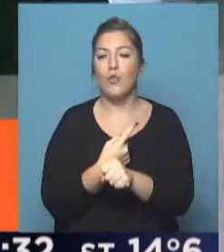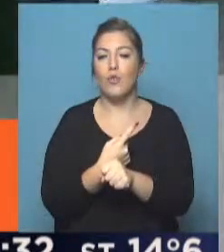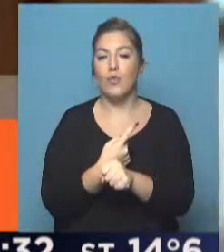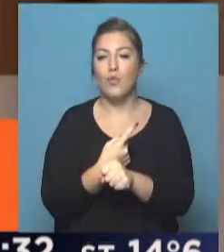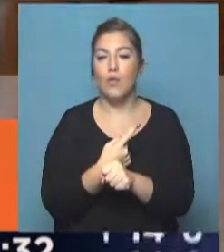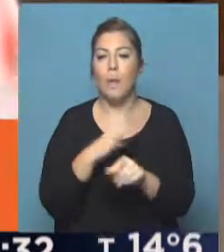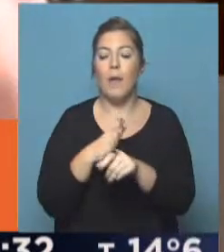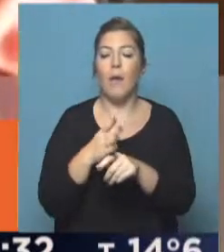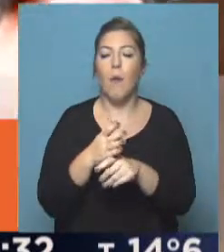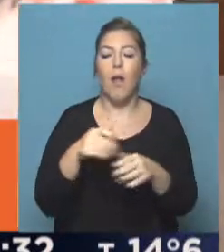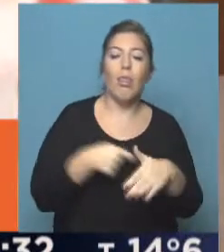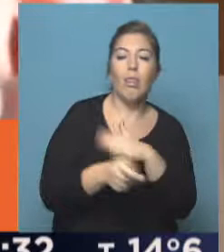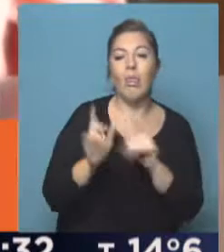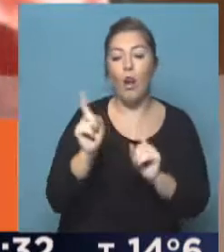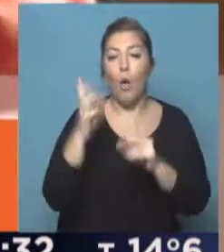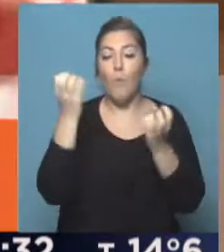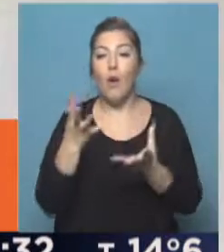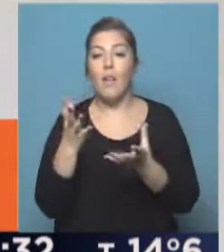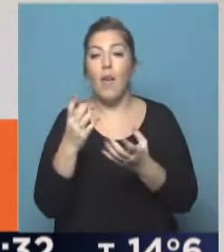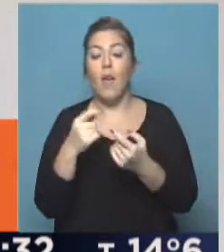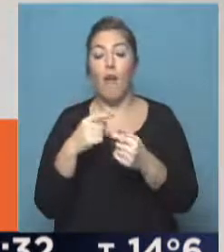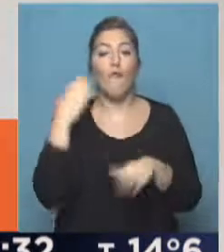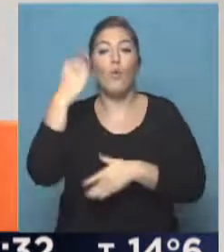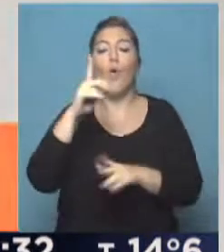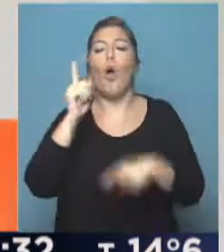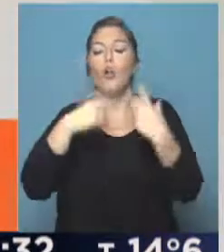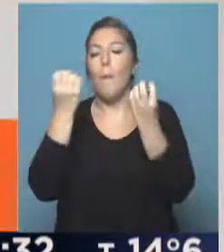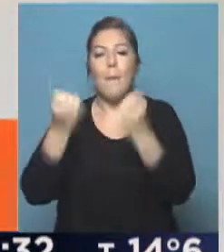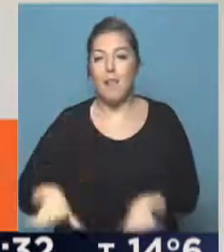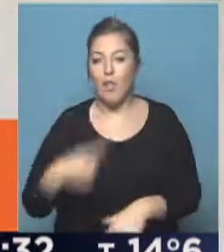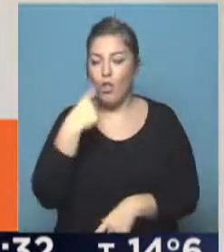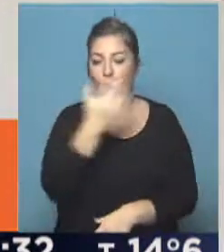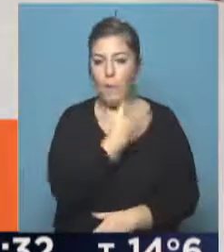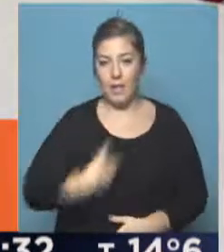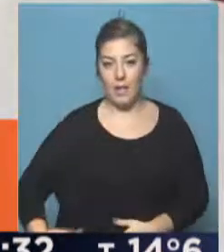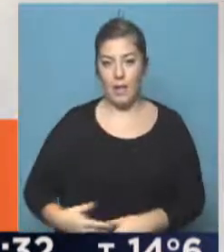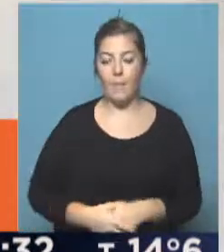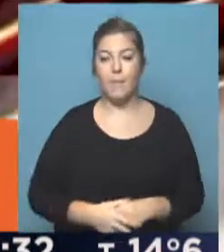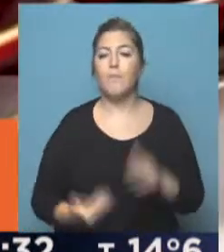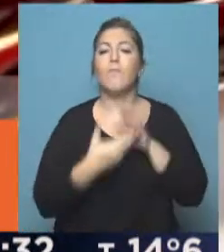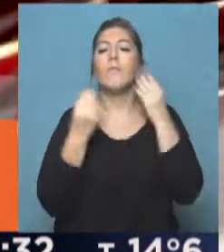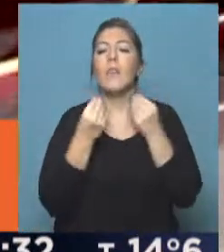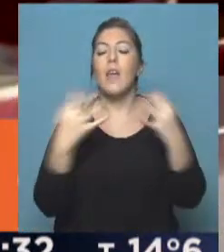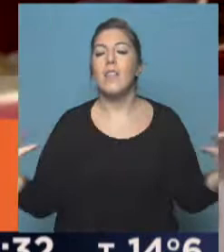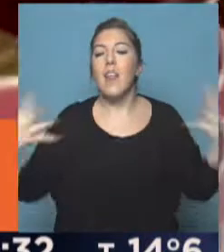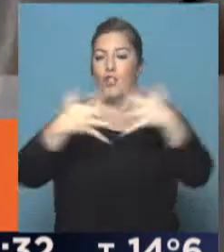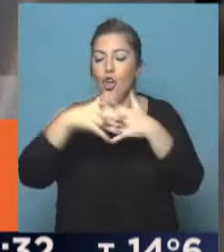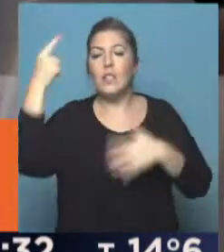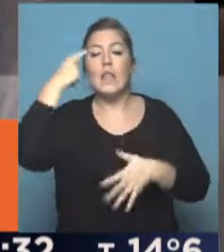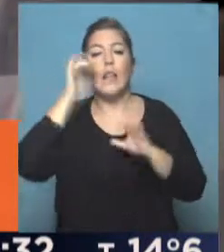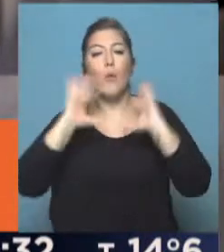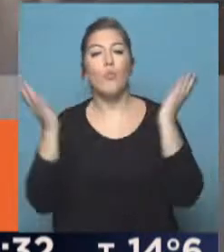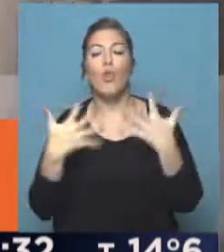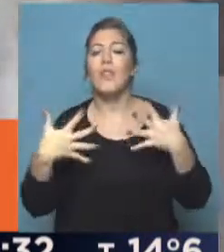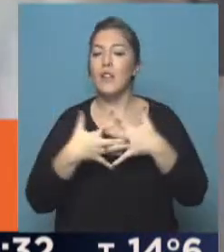atajo porque en el largo plazo vamos a seguir perdiendo, dijo el presidente. La clave es la integración inteligente con el mundo, una